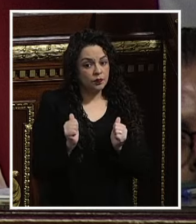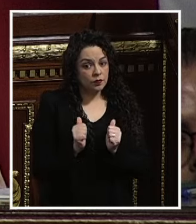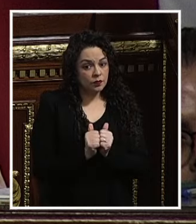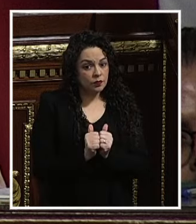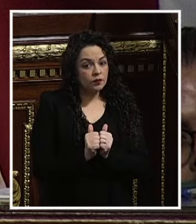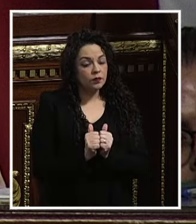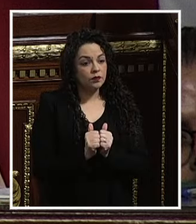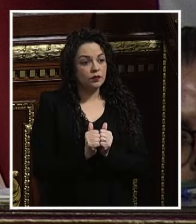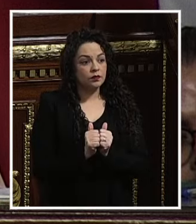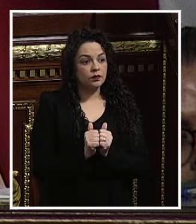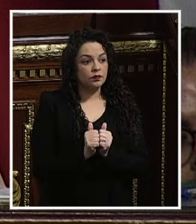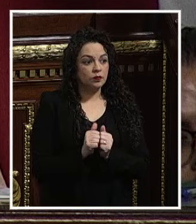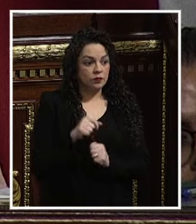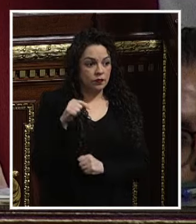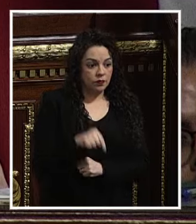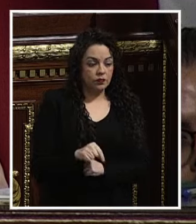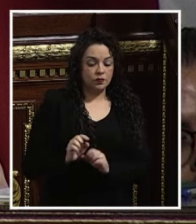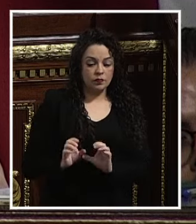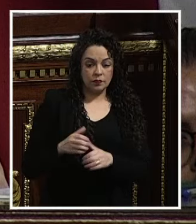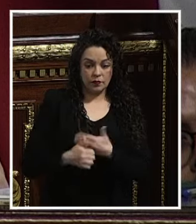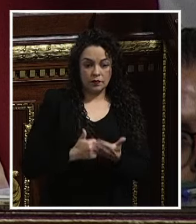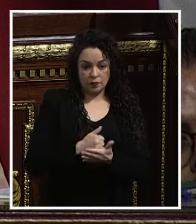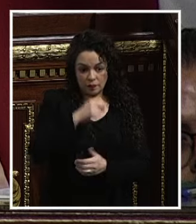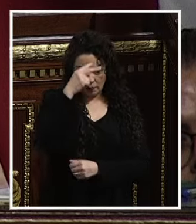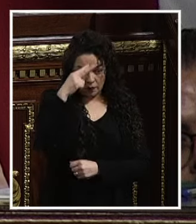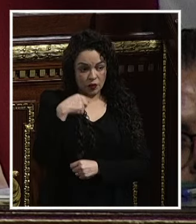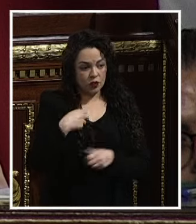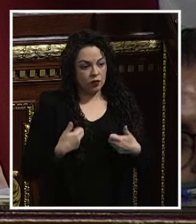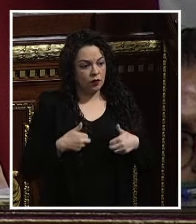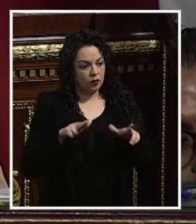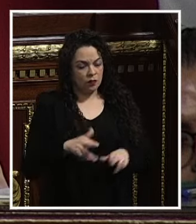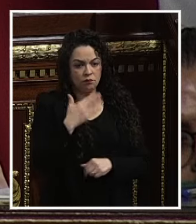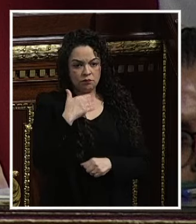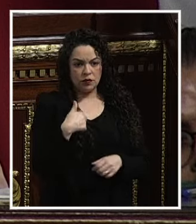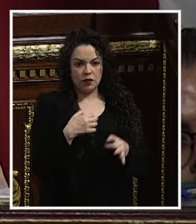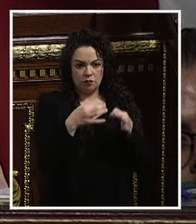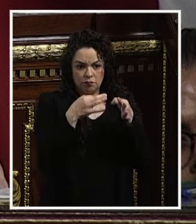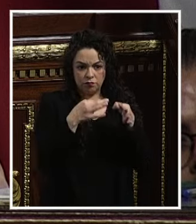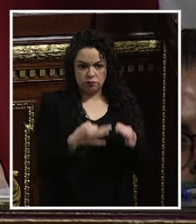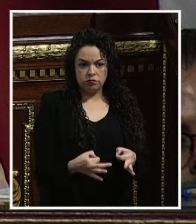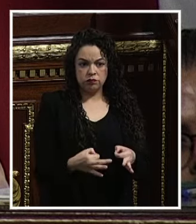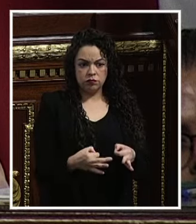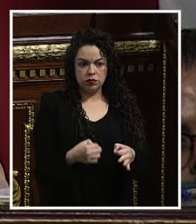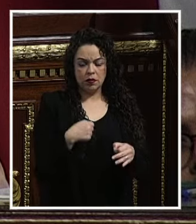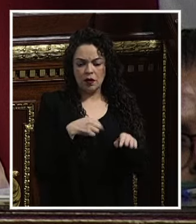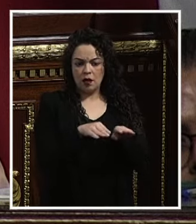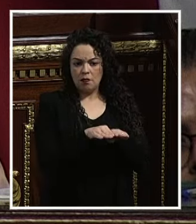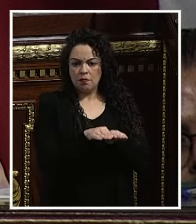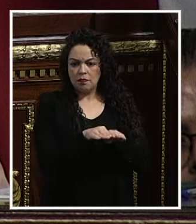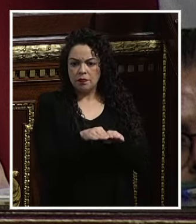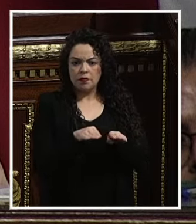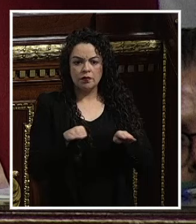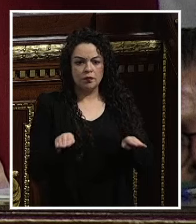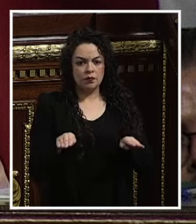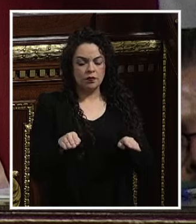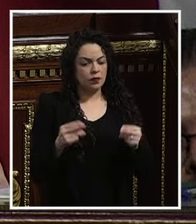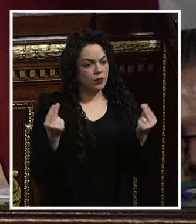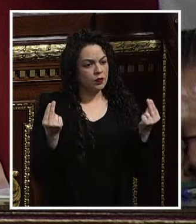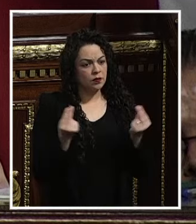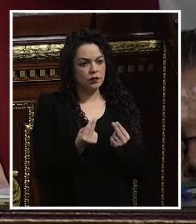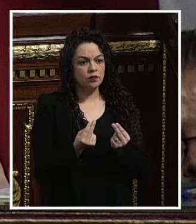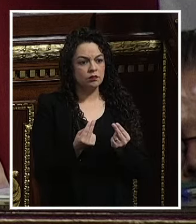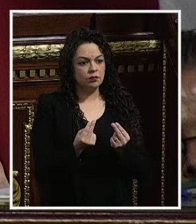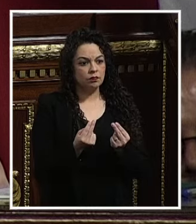este poder legislativo, con el comportamiento institucional que esta soberanía demanda, en